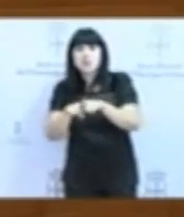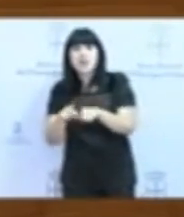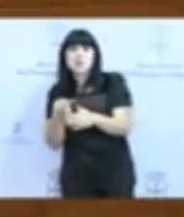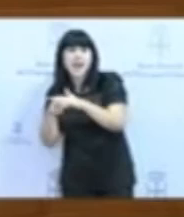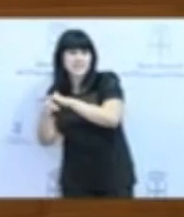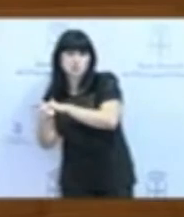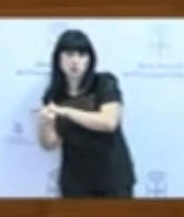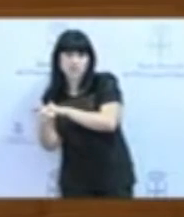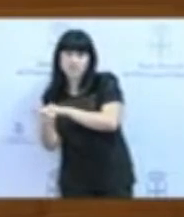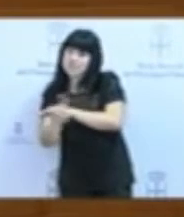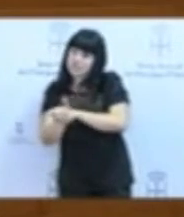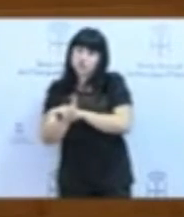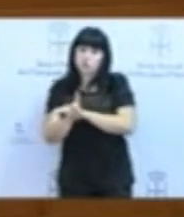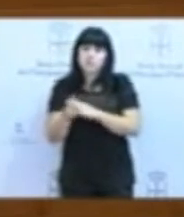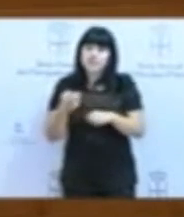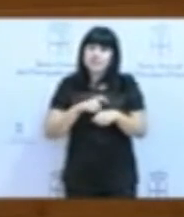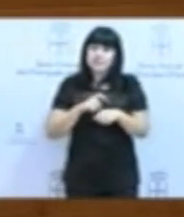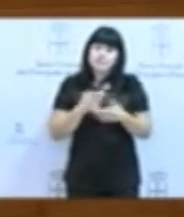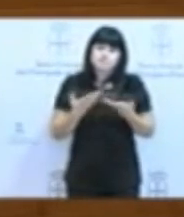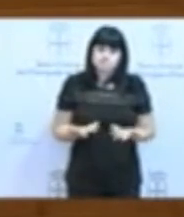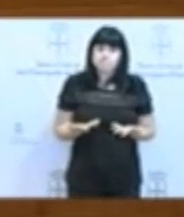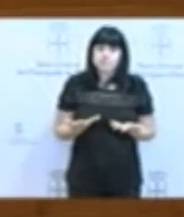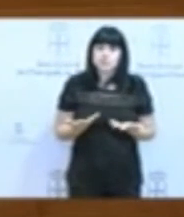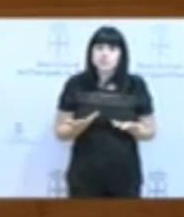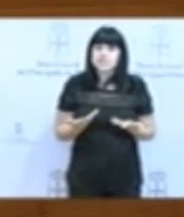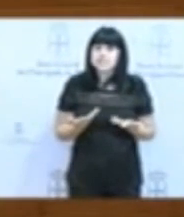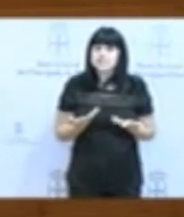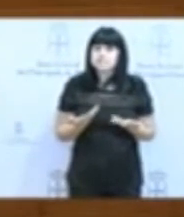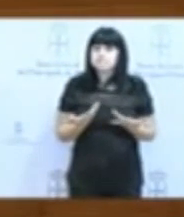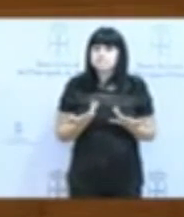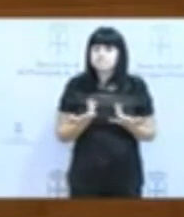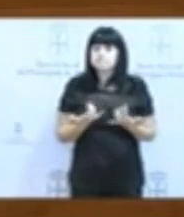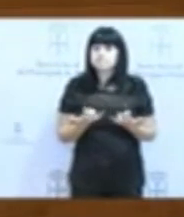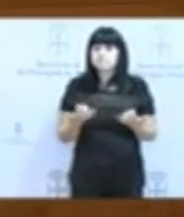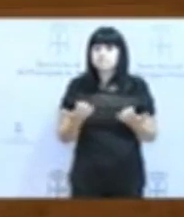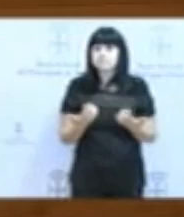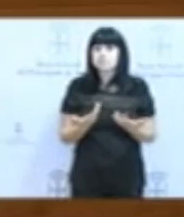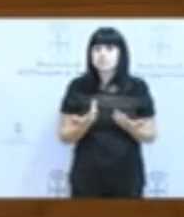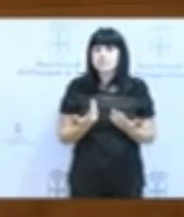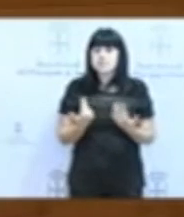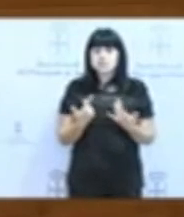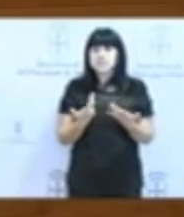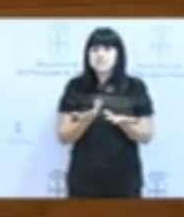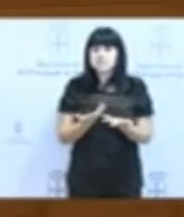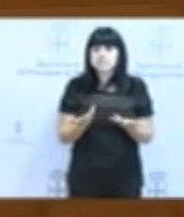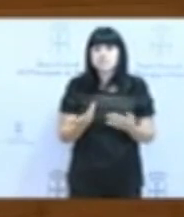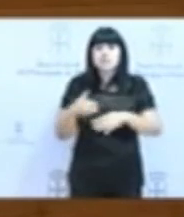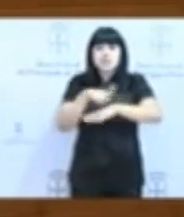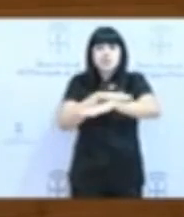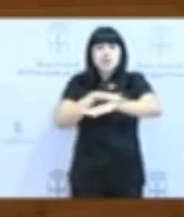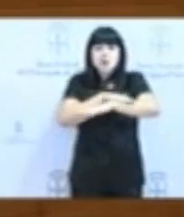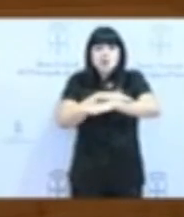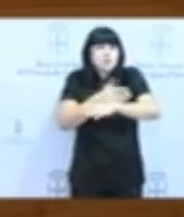Ese tipo de cosas son las que necesitamos. Señorías del Gobierno, no vamos a permitir que otro año más Asturias